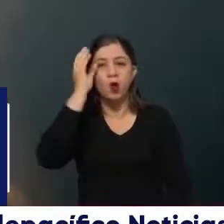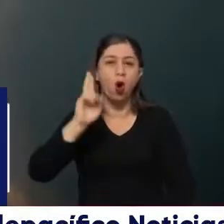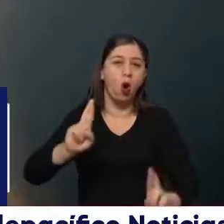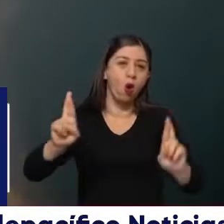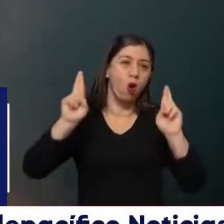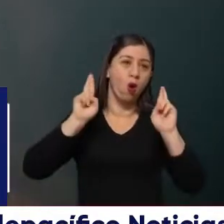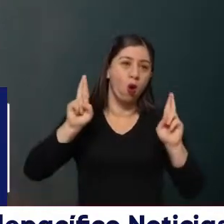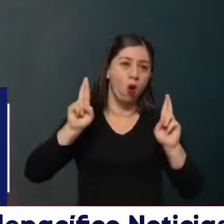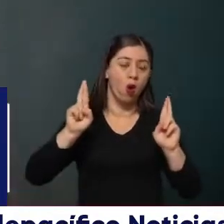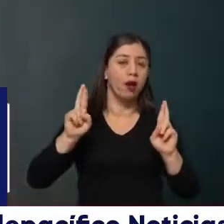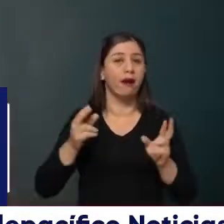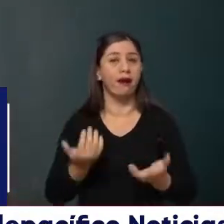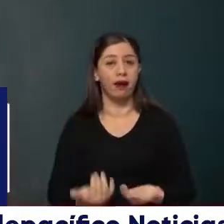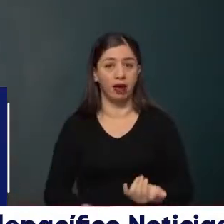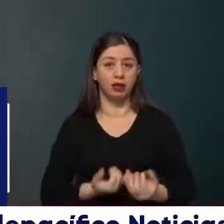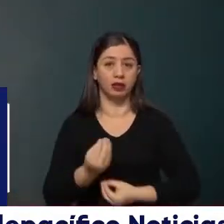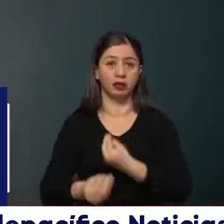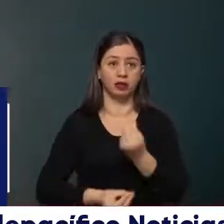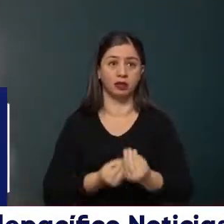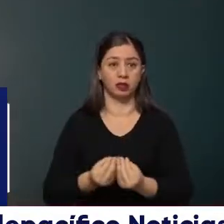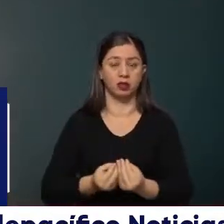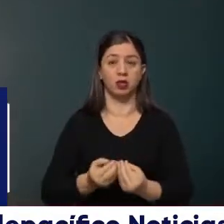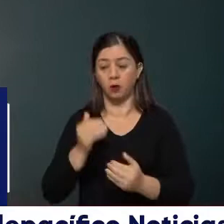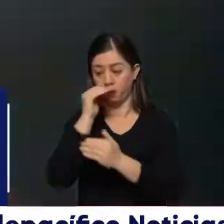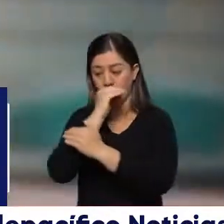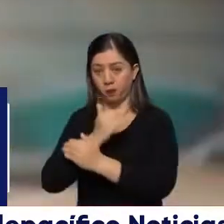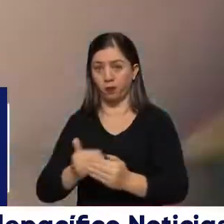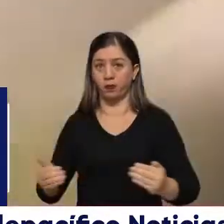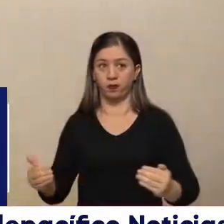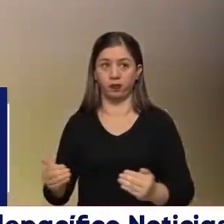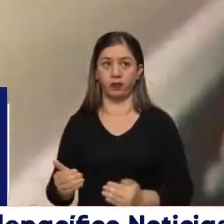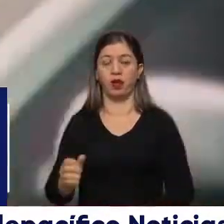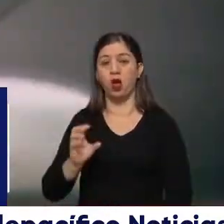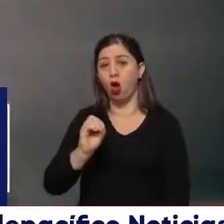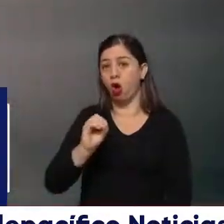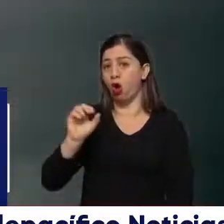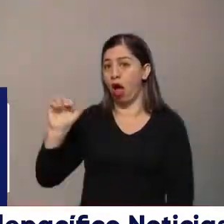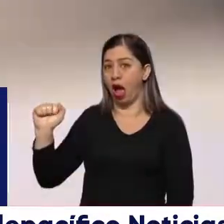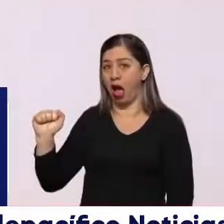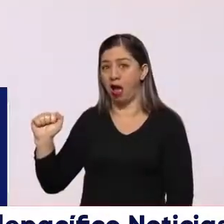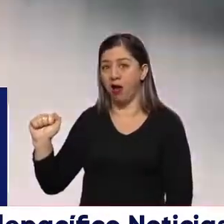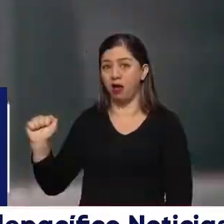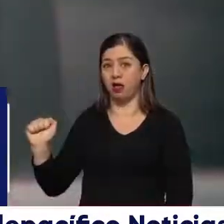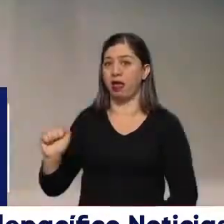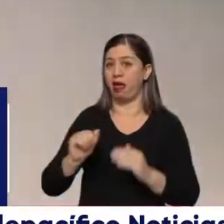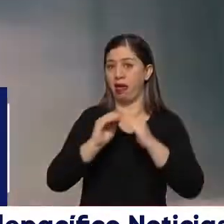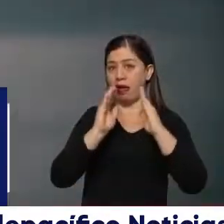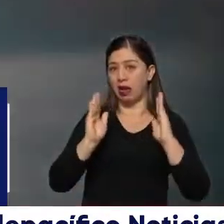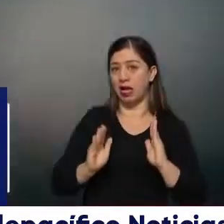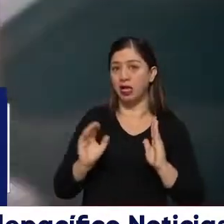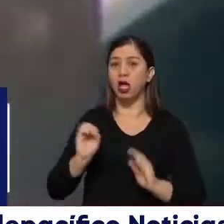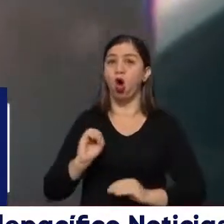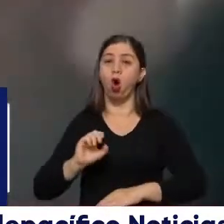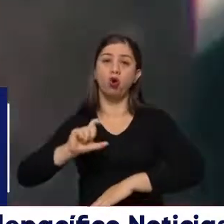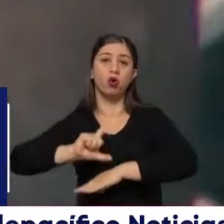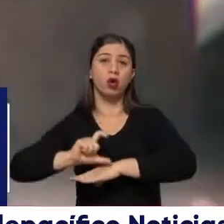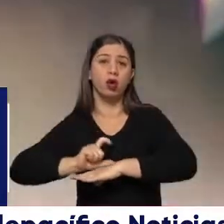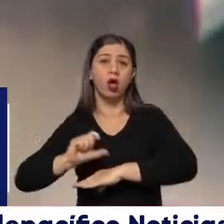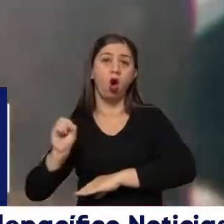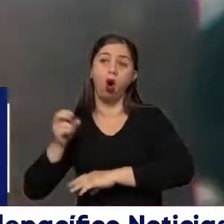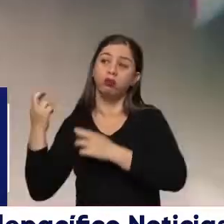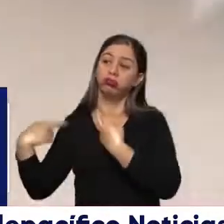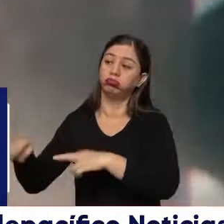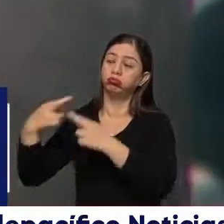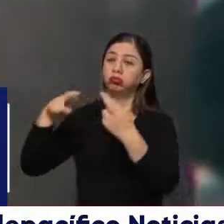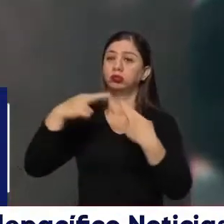en el que por fortuna vive buena parte de nuestra infancia, ellos y ellas deberían estar en sus casas, escuelas y centros